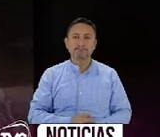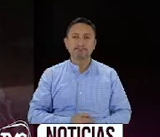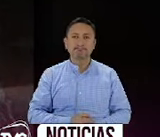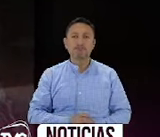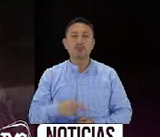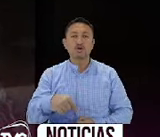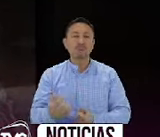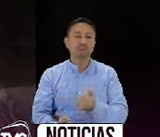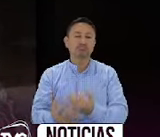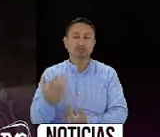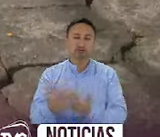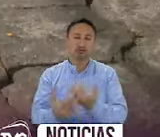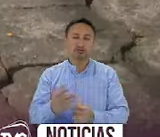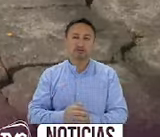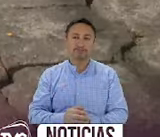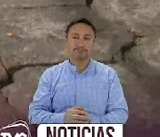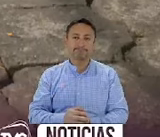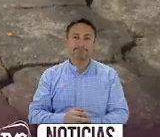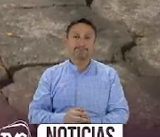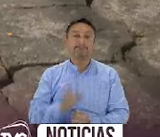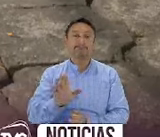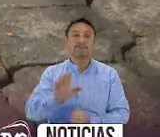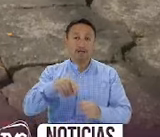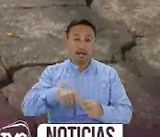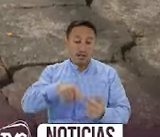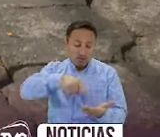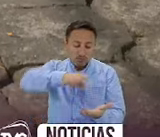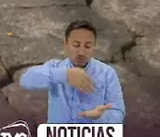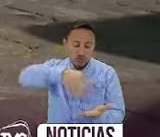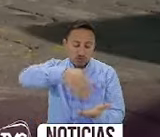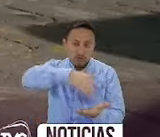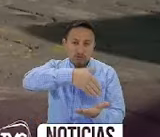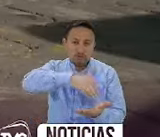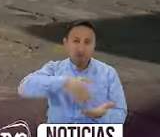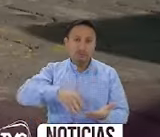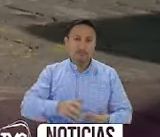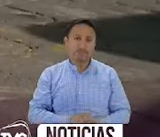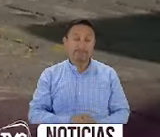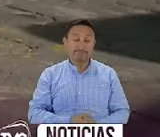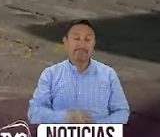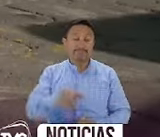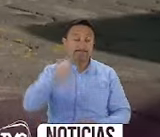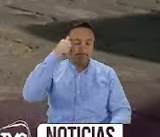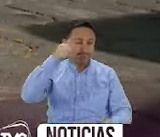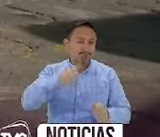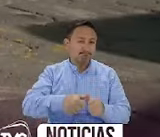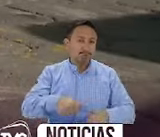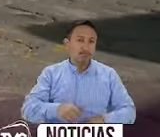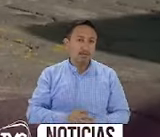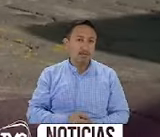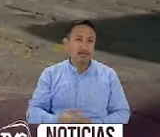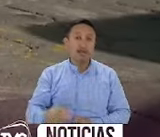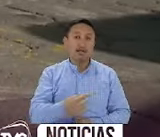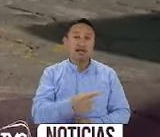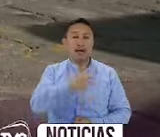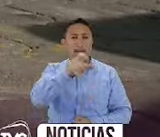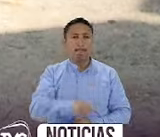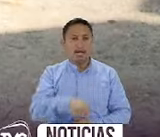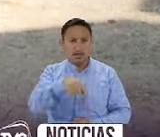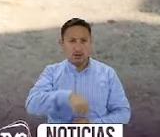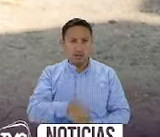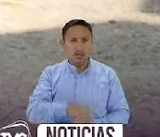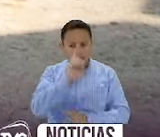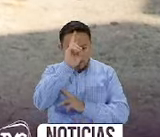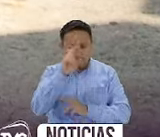le pintaron una patita en el sitio del incidente, como un recordatorio, un reclamo para que los conductores respeten la vida